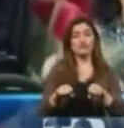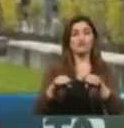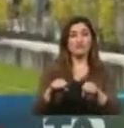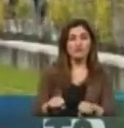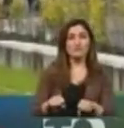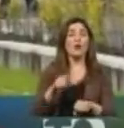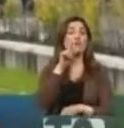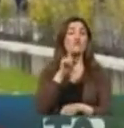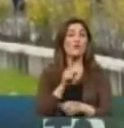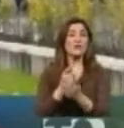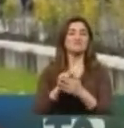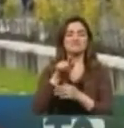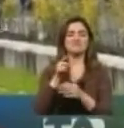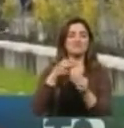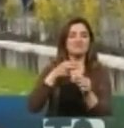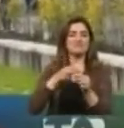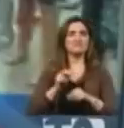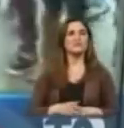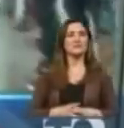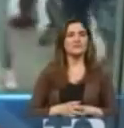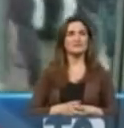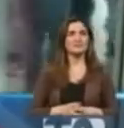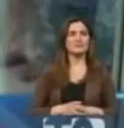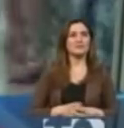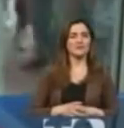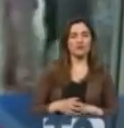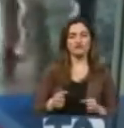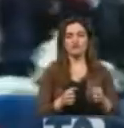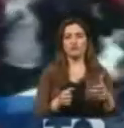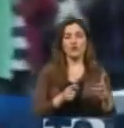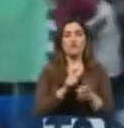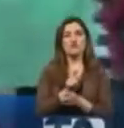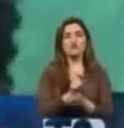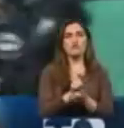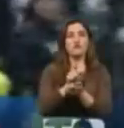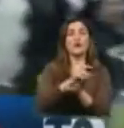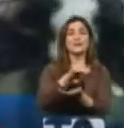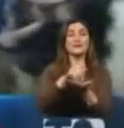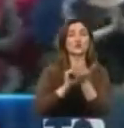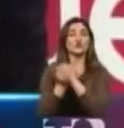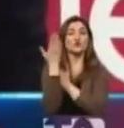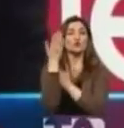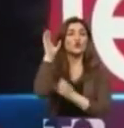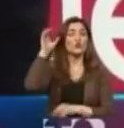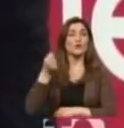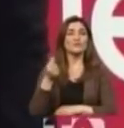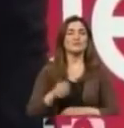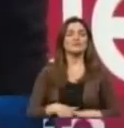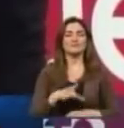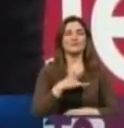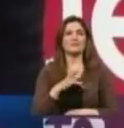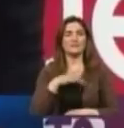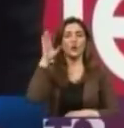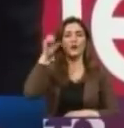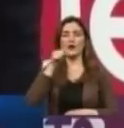dinámicas. La unidad partió desde el patio taller hasta el sector de Corazón de Jesús en el centro histórico de Cuenca. Cada vez uno se enamora